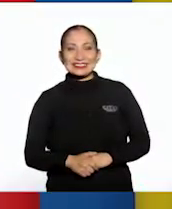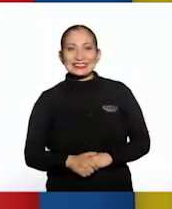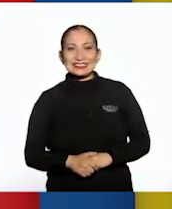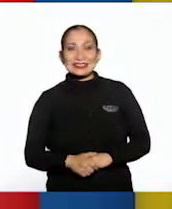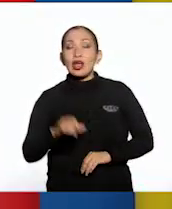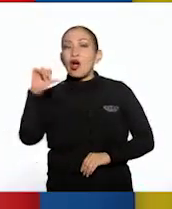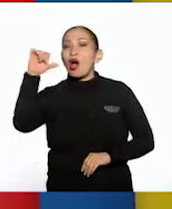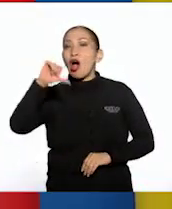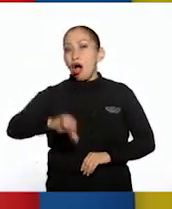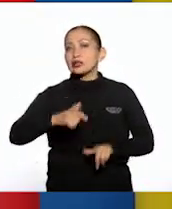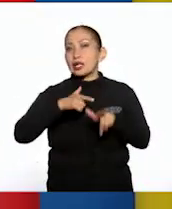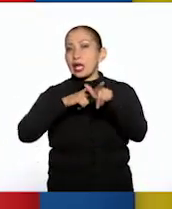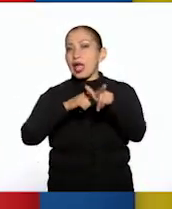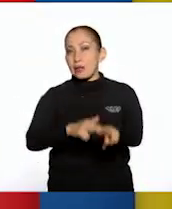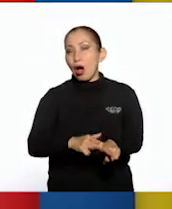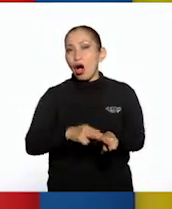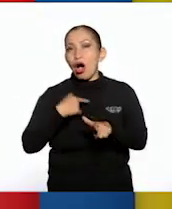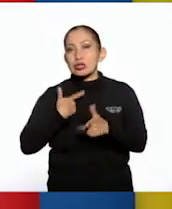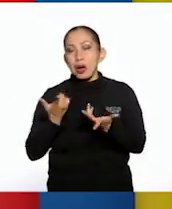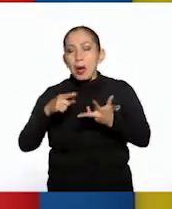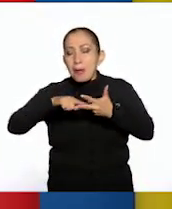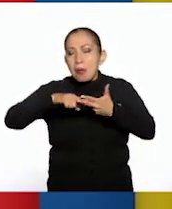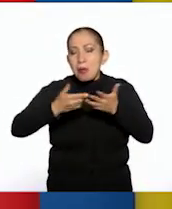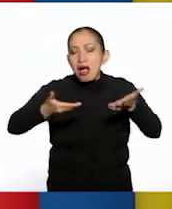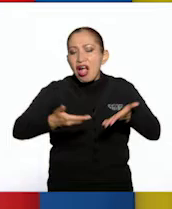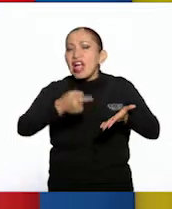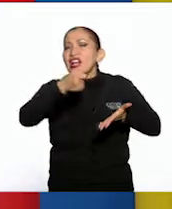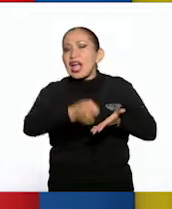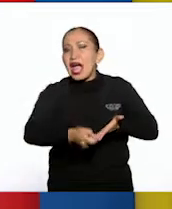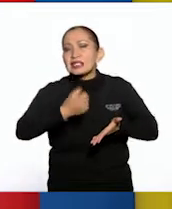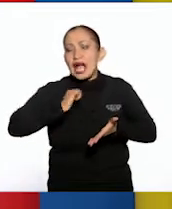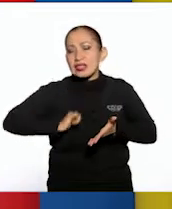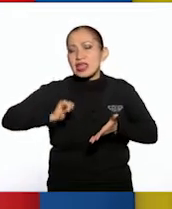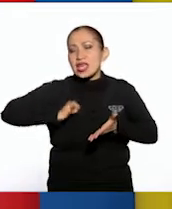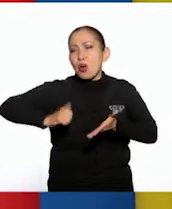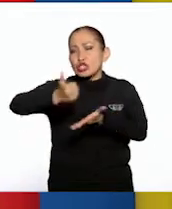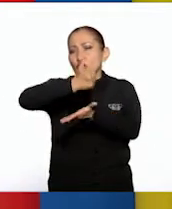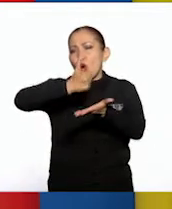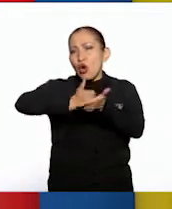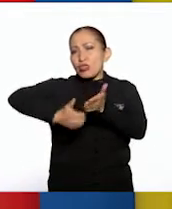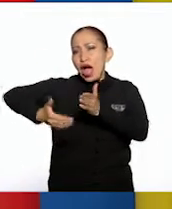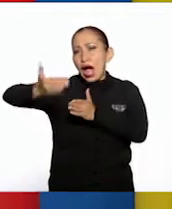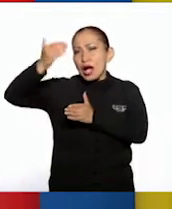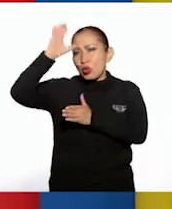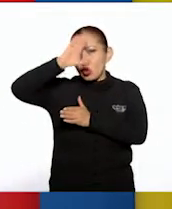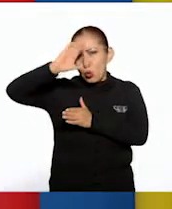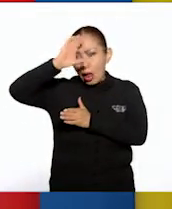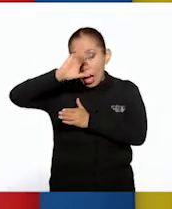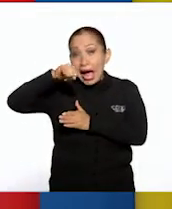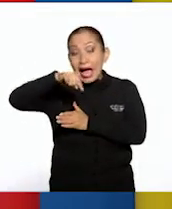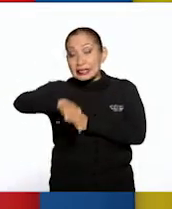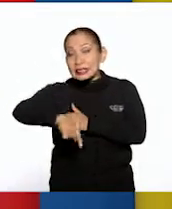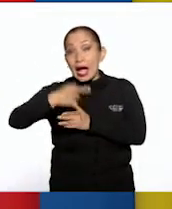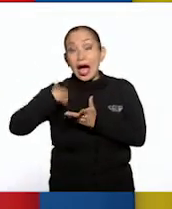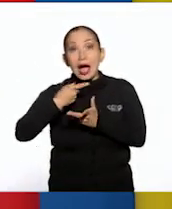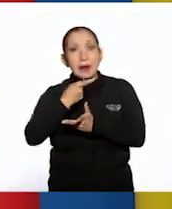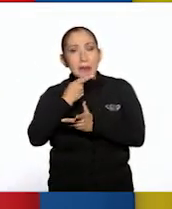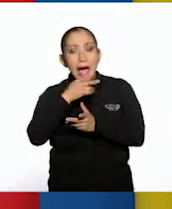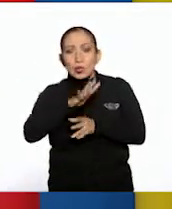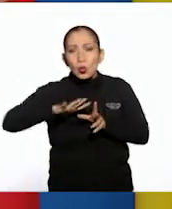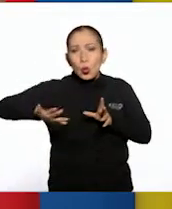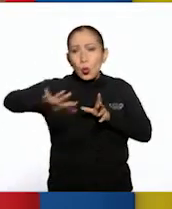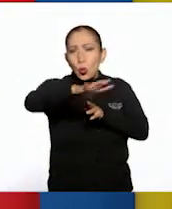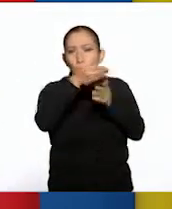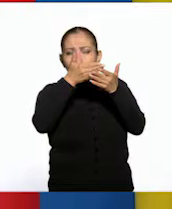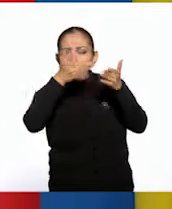El día de hoy continuaremos con nuestra introducción a las civilizaciones antiguas. Esta sesión estará dedicada a abordar un